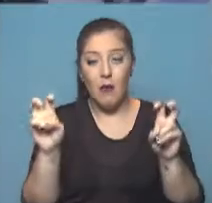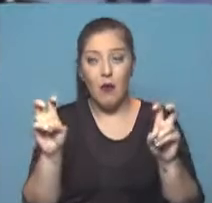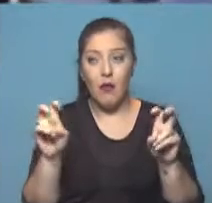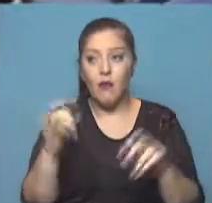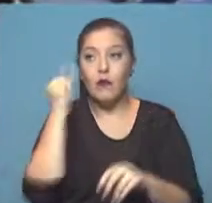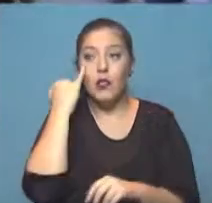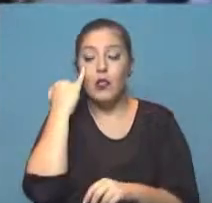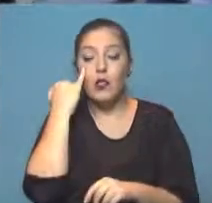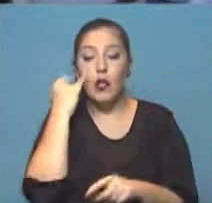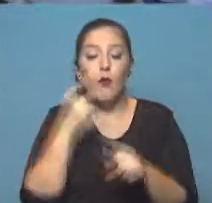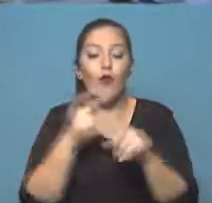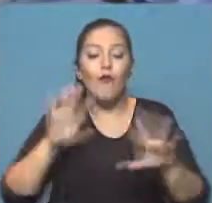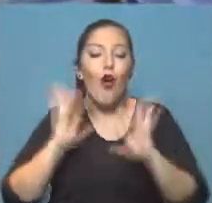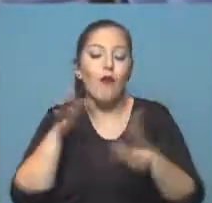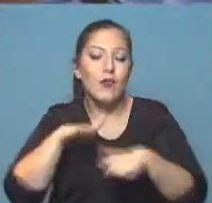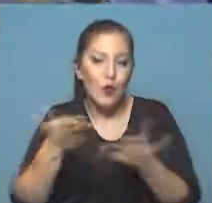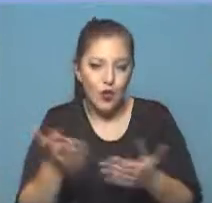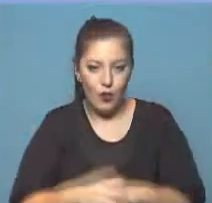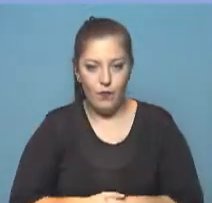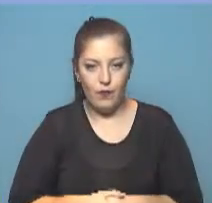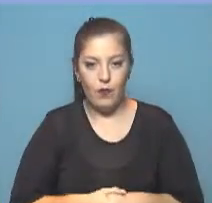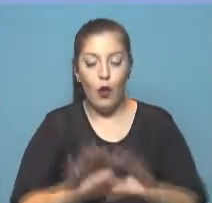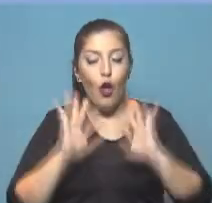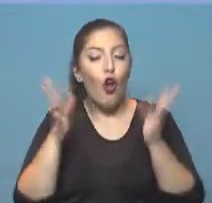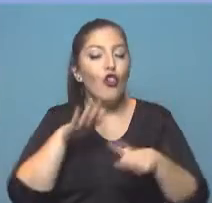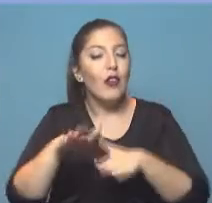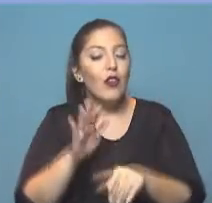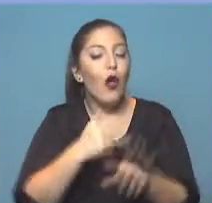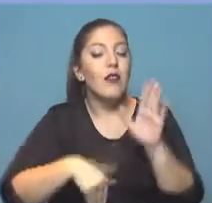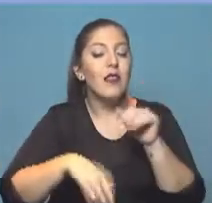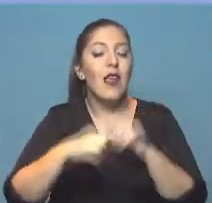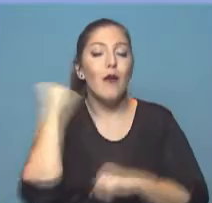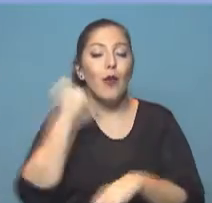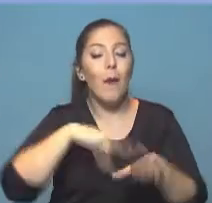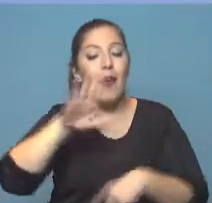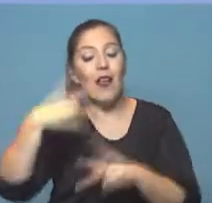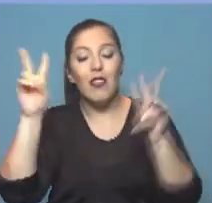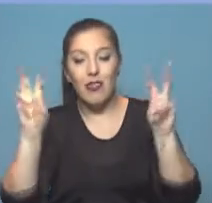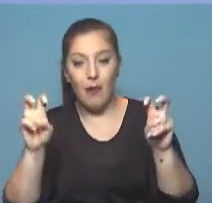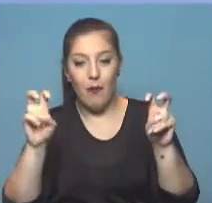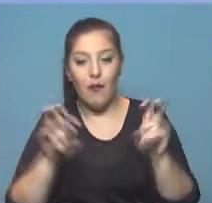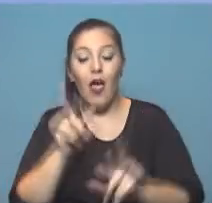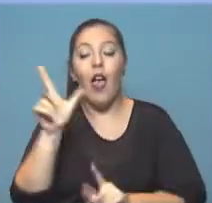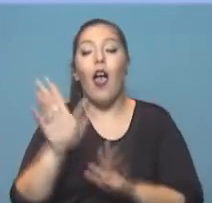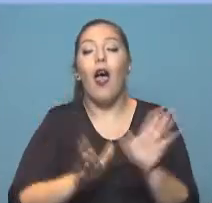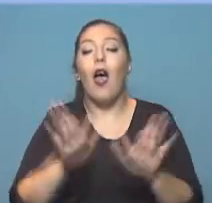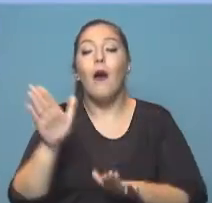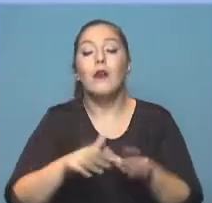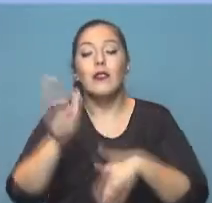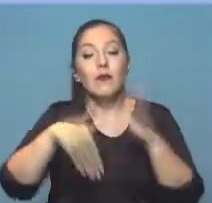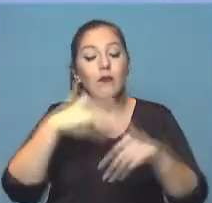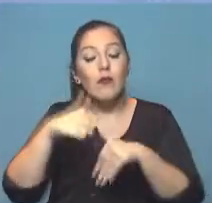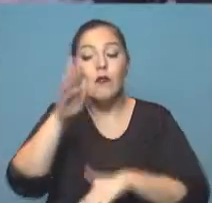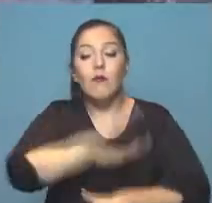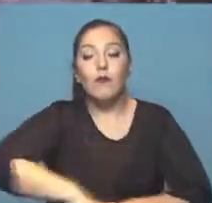está orientado por el contexto. Es decir, el contexto muchas veces es más importante que el tema. Muchas veces uno llama al plebiscito cuando está en una